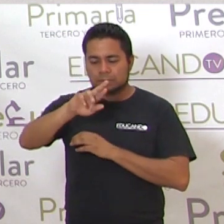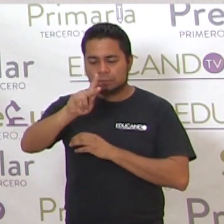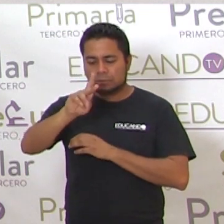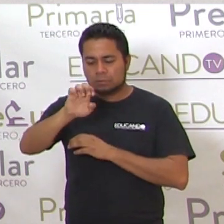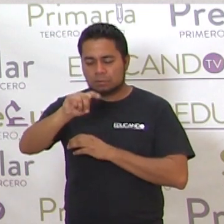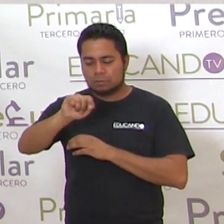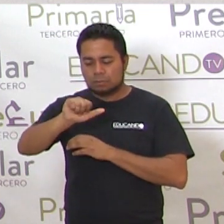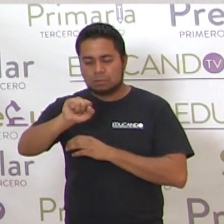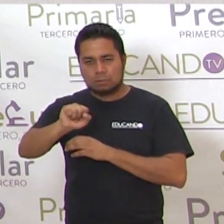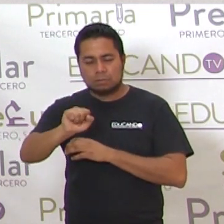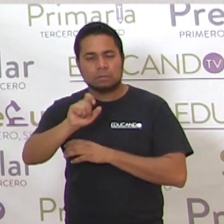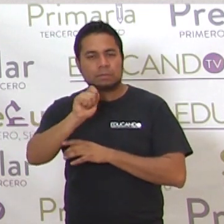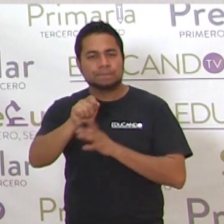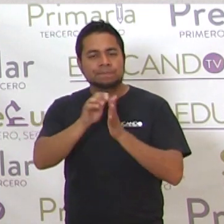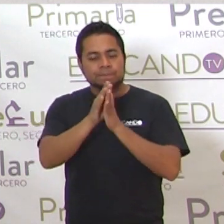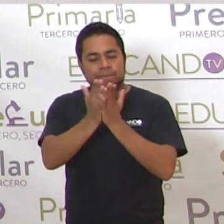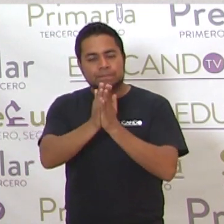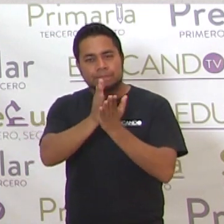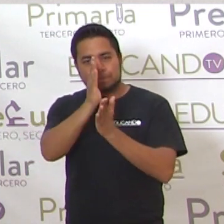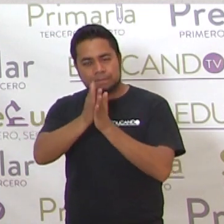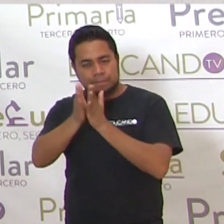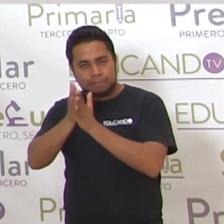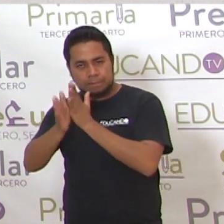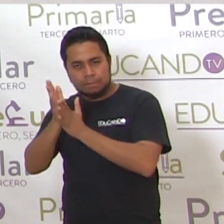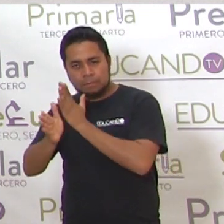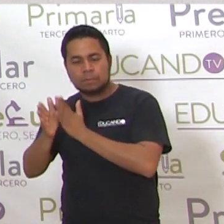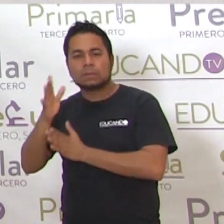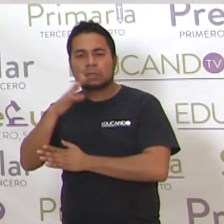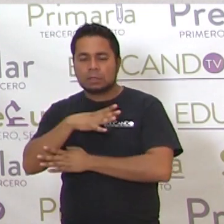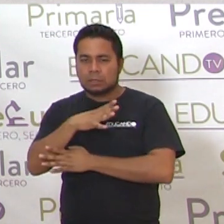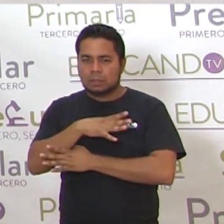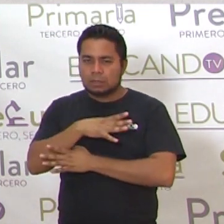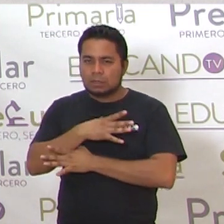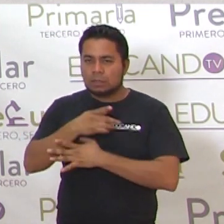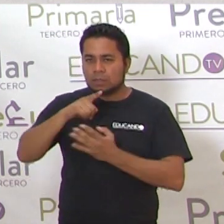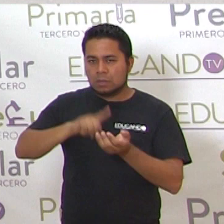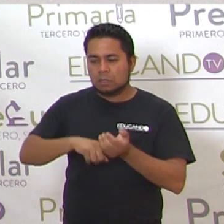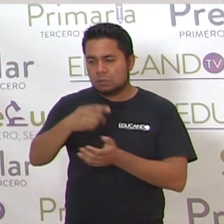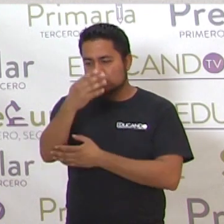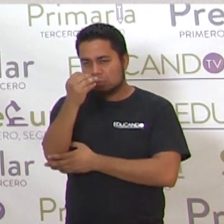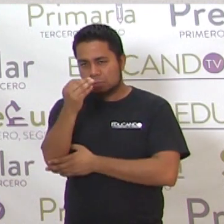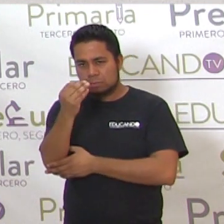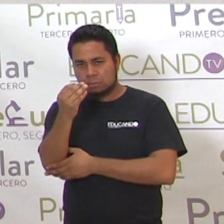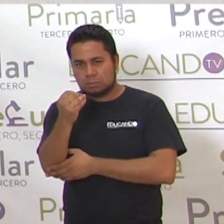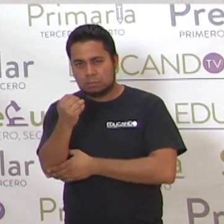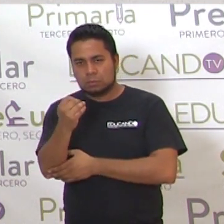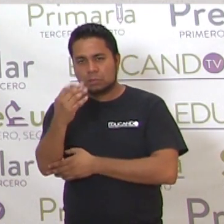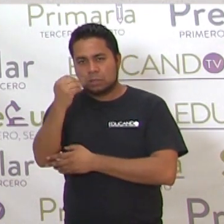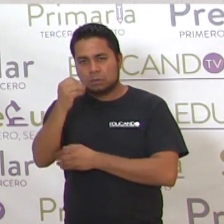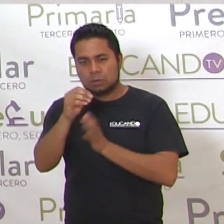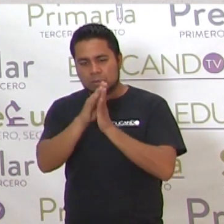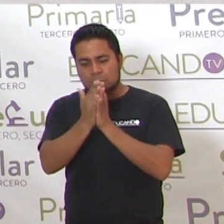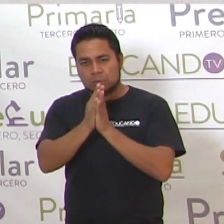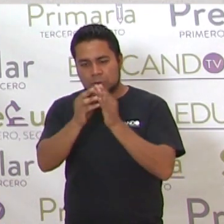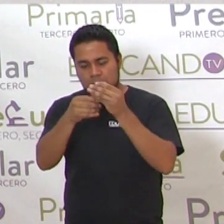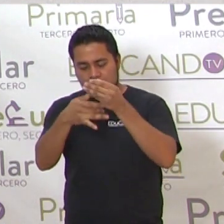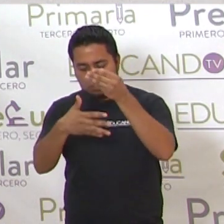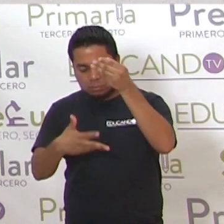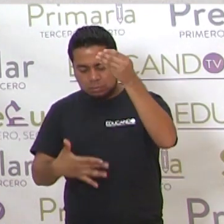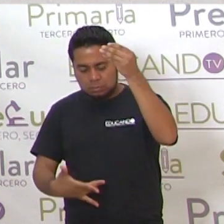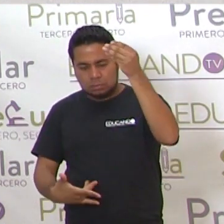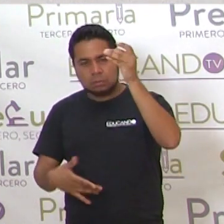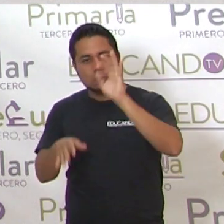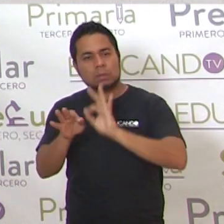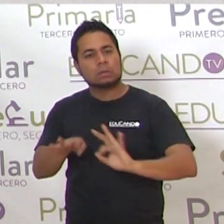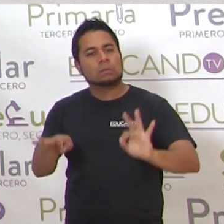tienen exactamente nueve bien nueve carpetas importantes